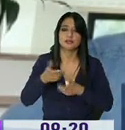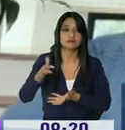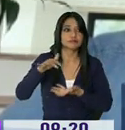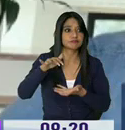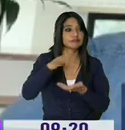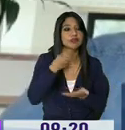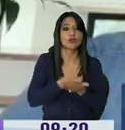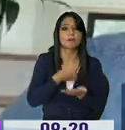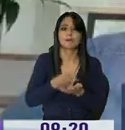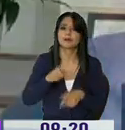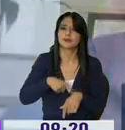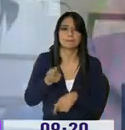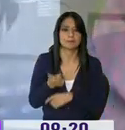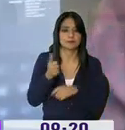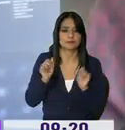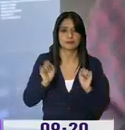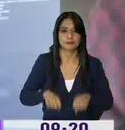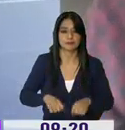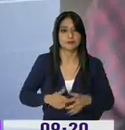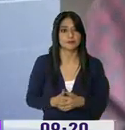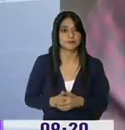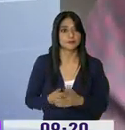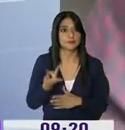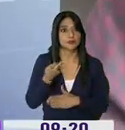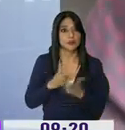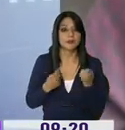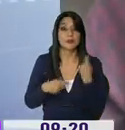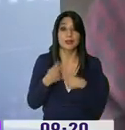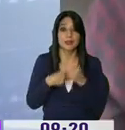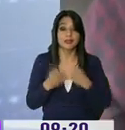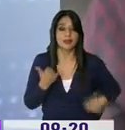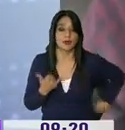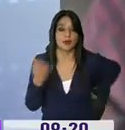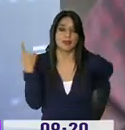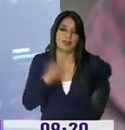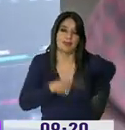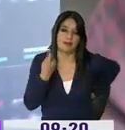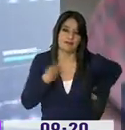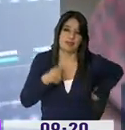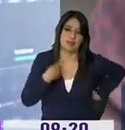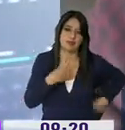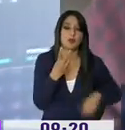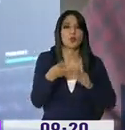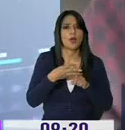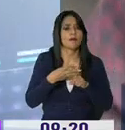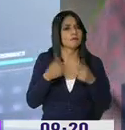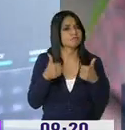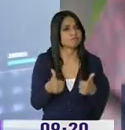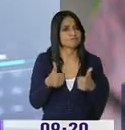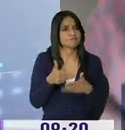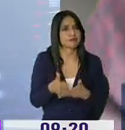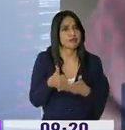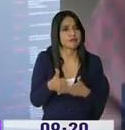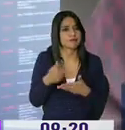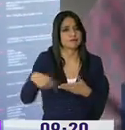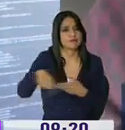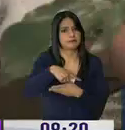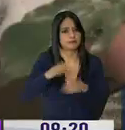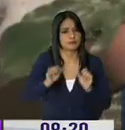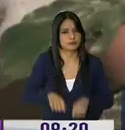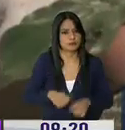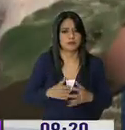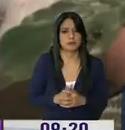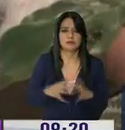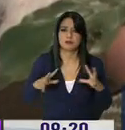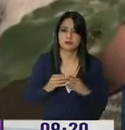compras en un tiempo óptimo. Hemos duplicado nuestras ventas en este Cyber Day. Esta iniciativa ha sido muy beneficiosa para nosotros, para toda